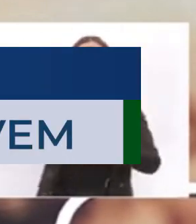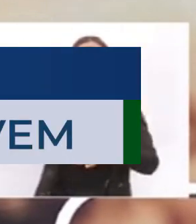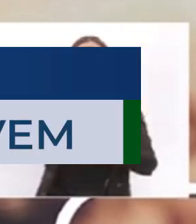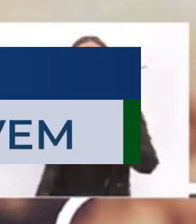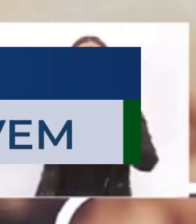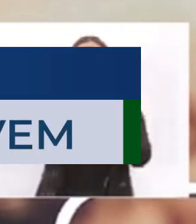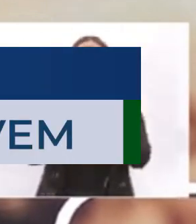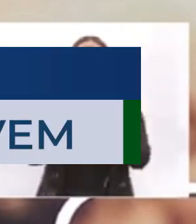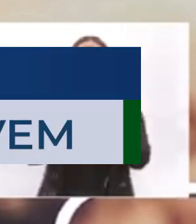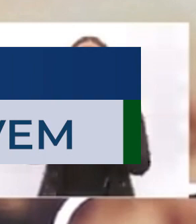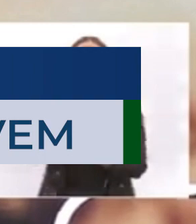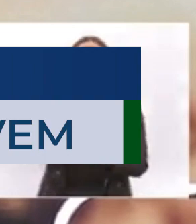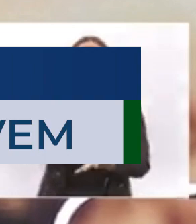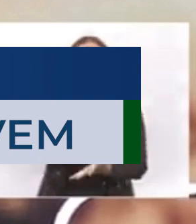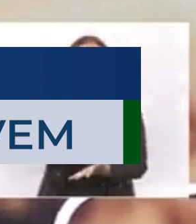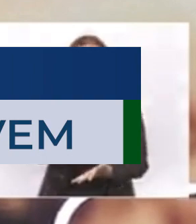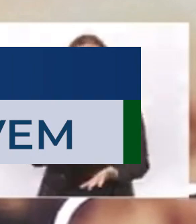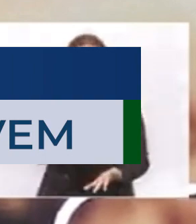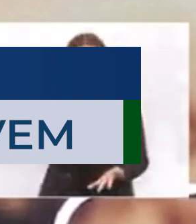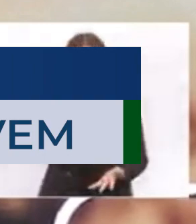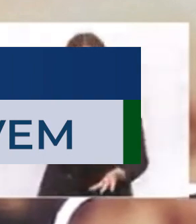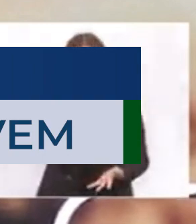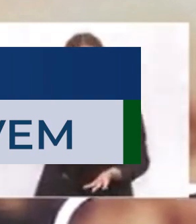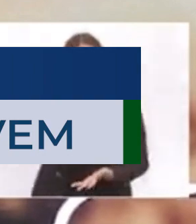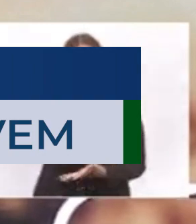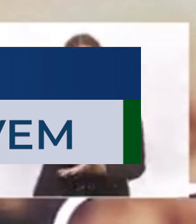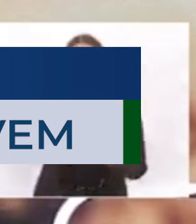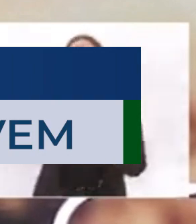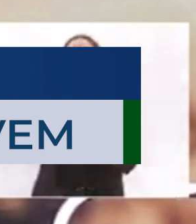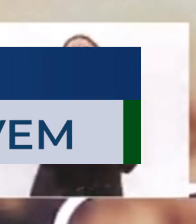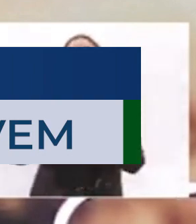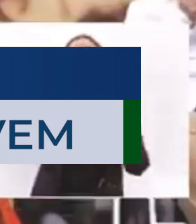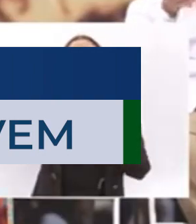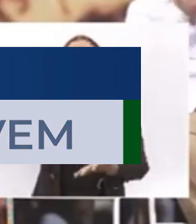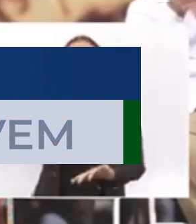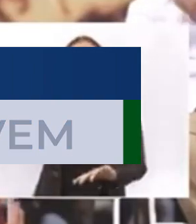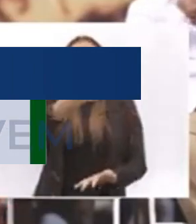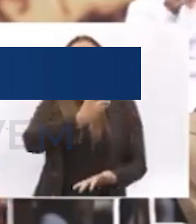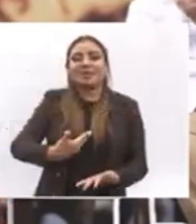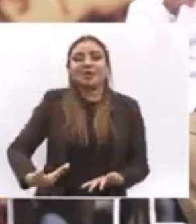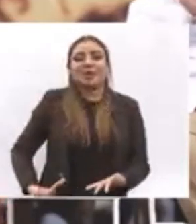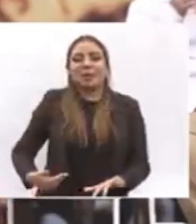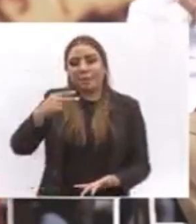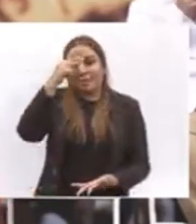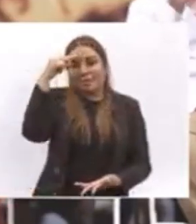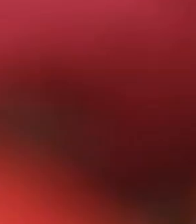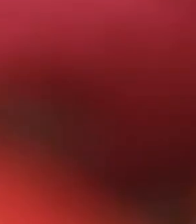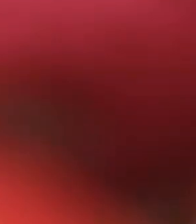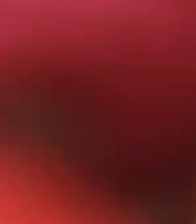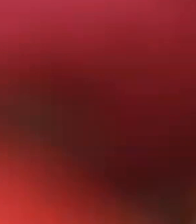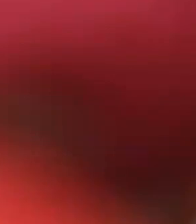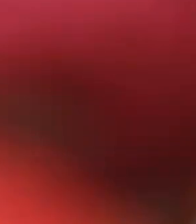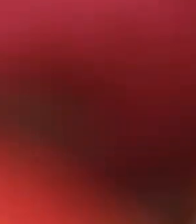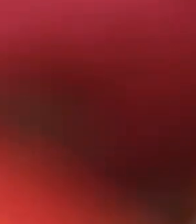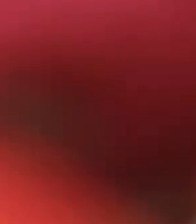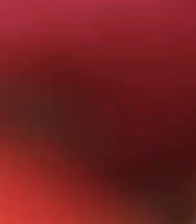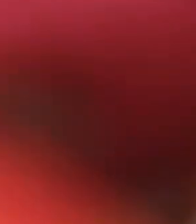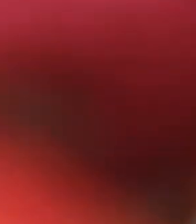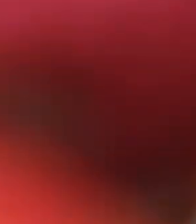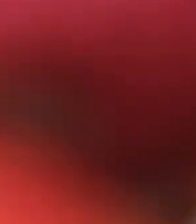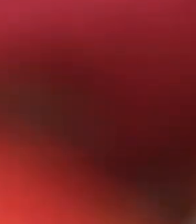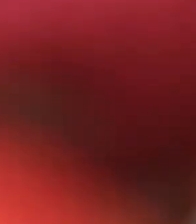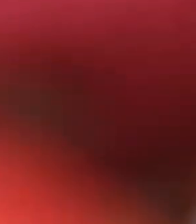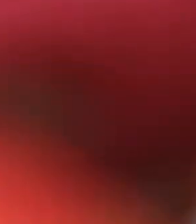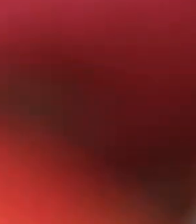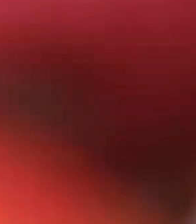2024 porque de que vamos a llegar vamos a llegar a la presidencia de la República por eso hizo un llamado a